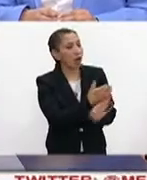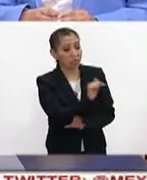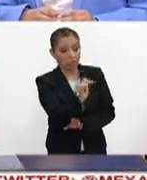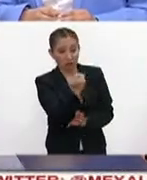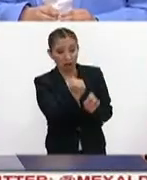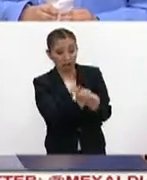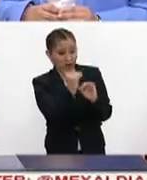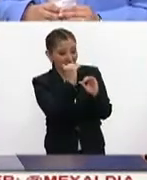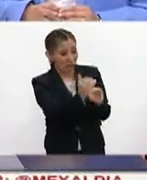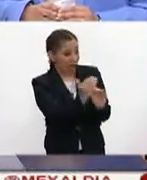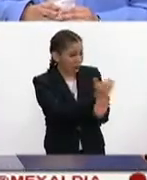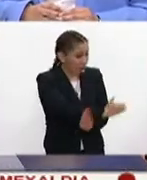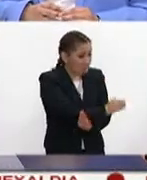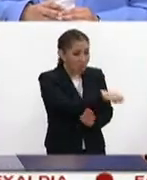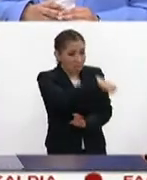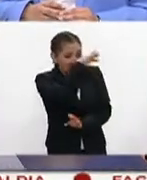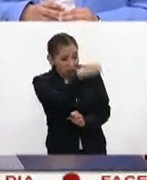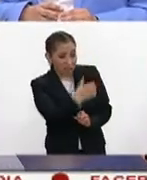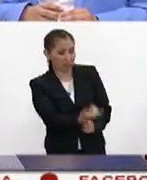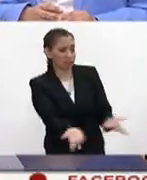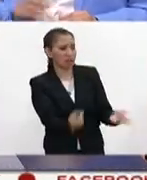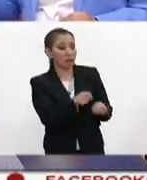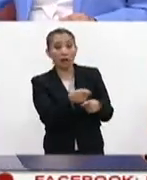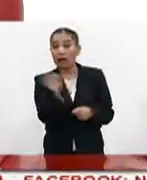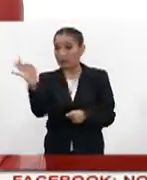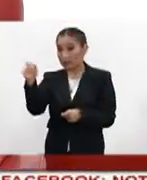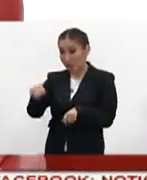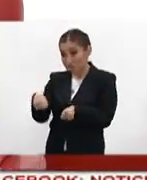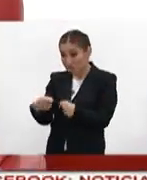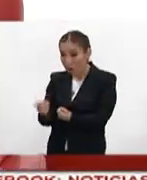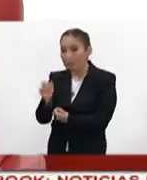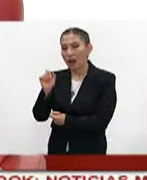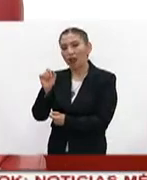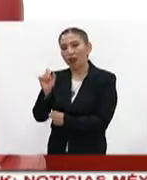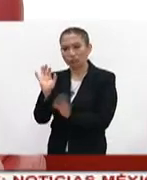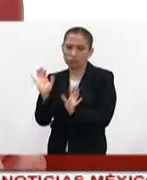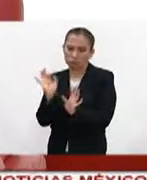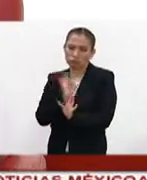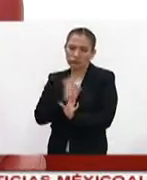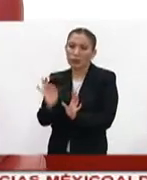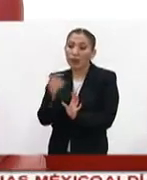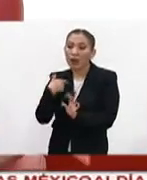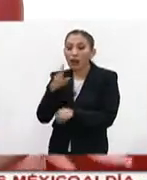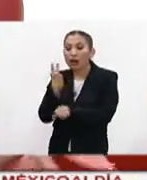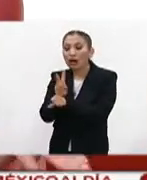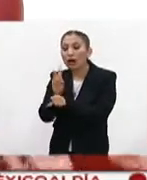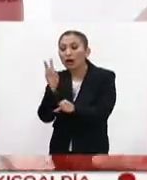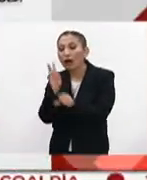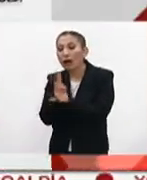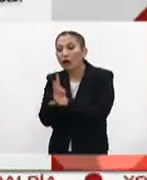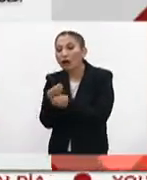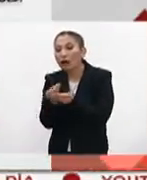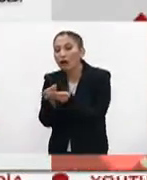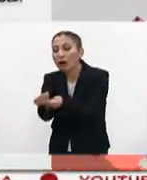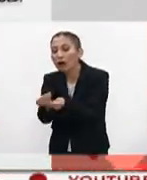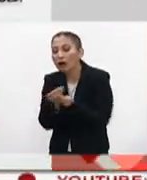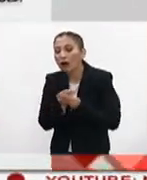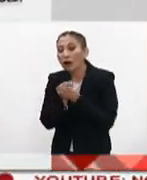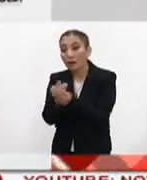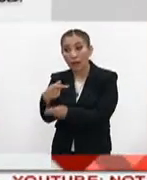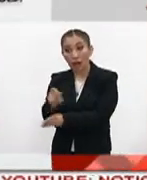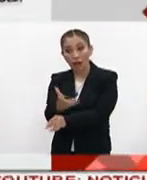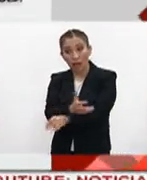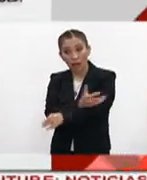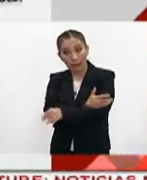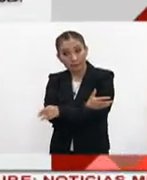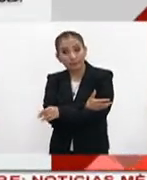12 años a sus hijos. Y si se los van a dar, que también se da el caso, hay que acompañarlos. Antidárselo. Sí, pero hay que acompañarlos